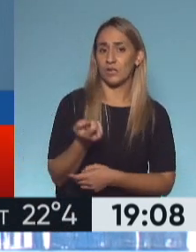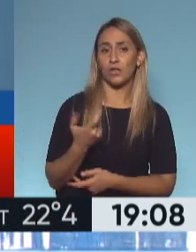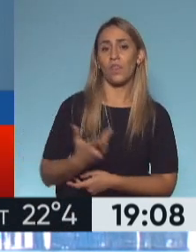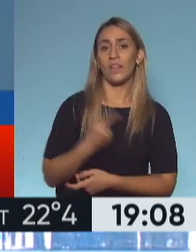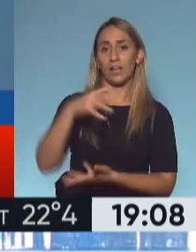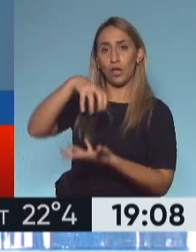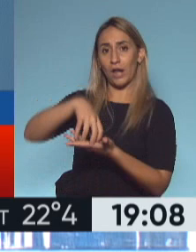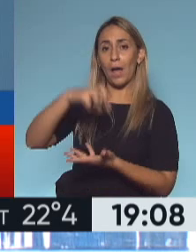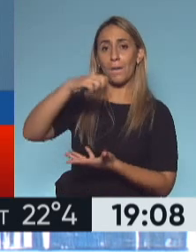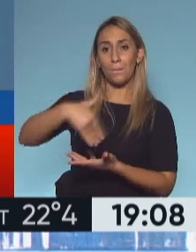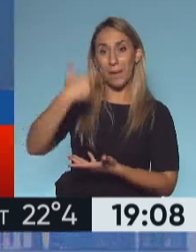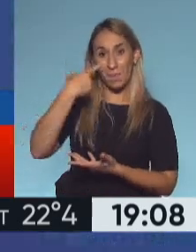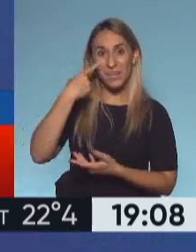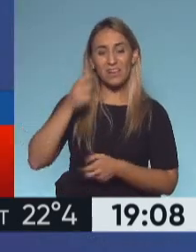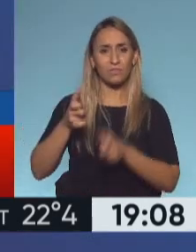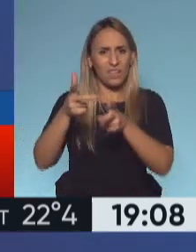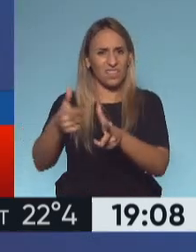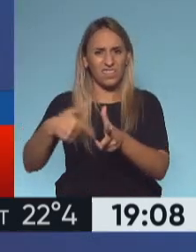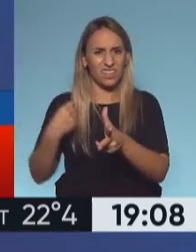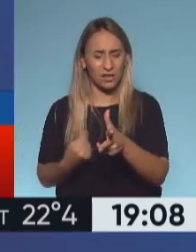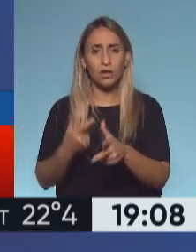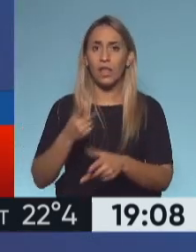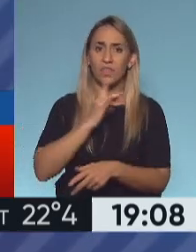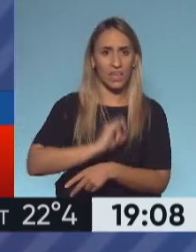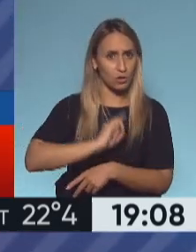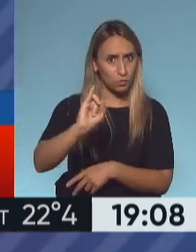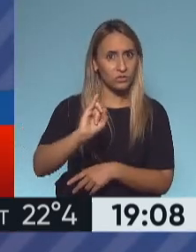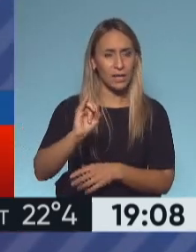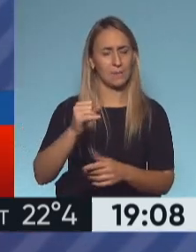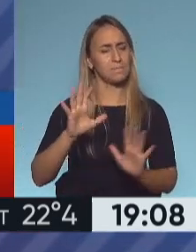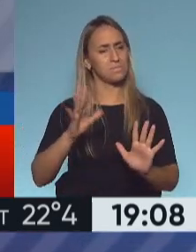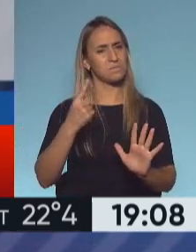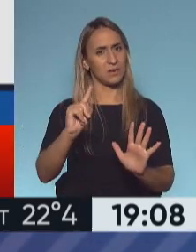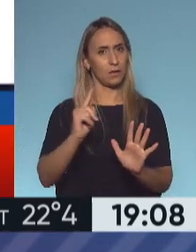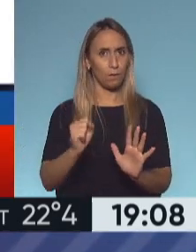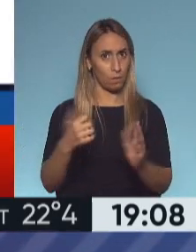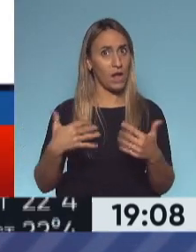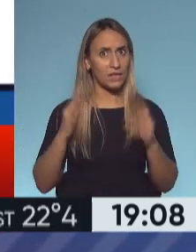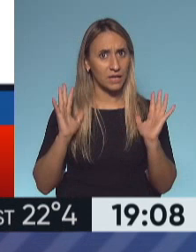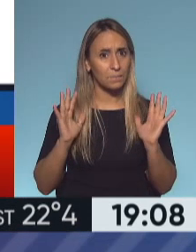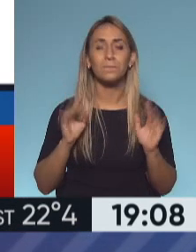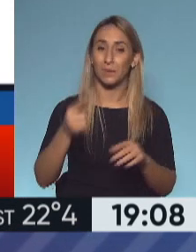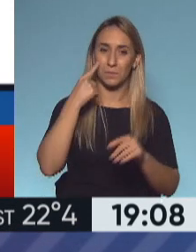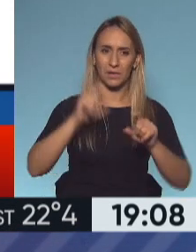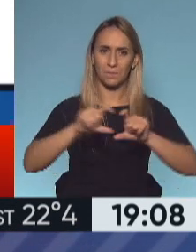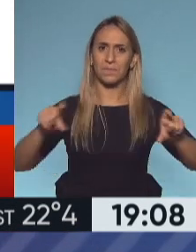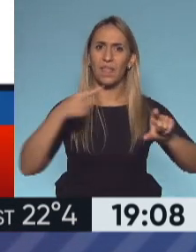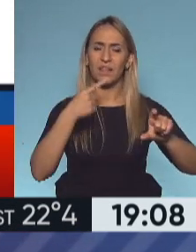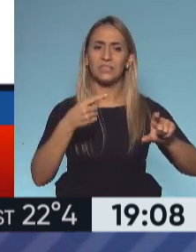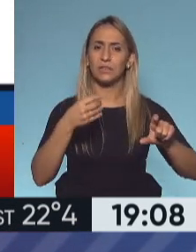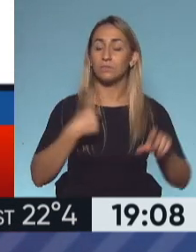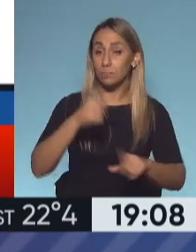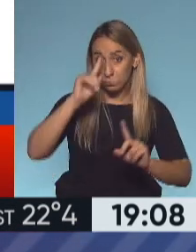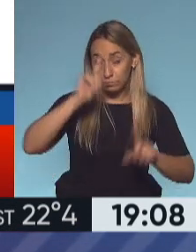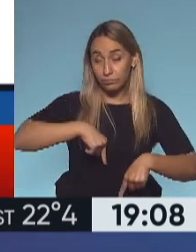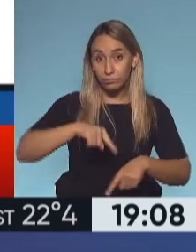Volnovich, que vamos a empezar a verlo porque lanza una denuncia entre curiosa y muy fuerte. Mira, ahí lo podemos ver. Dice: no puedo creer